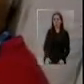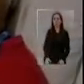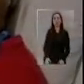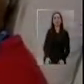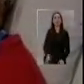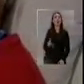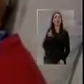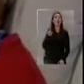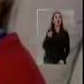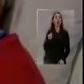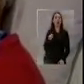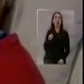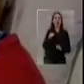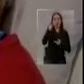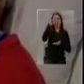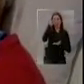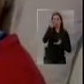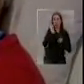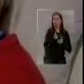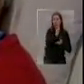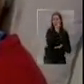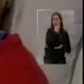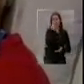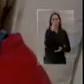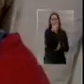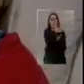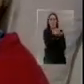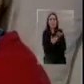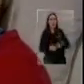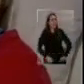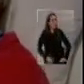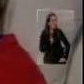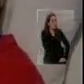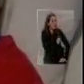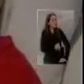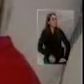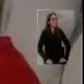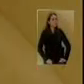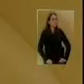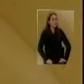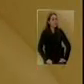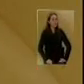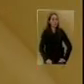Está la Coca-Cola entera. Ah, yo vi la mitad.